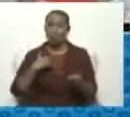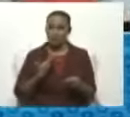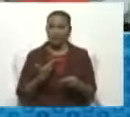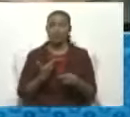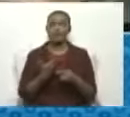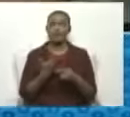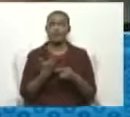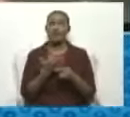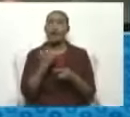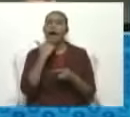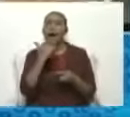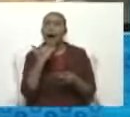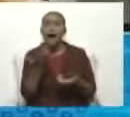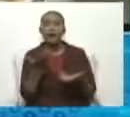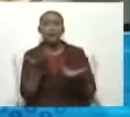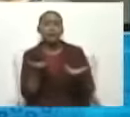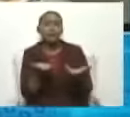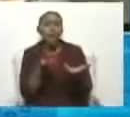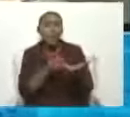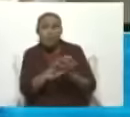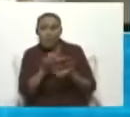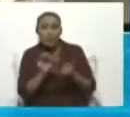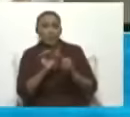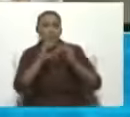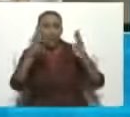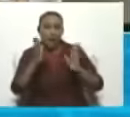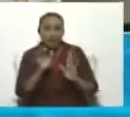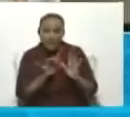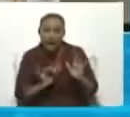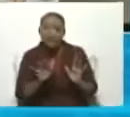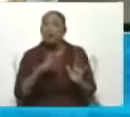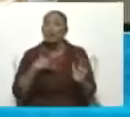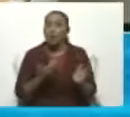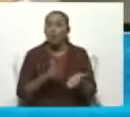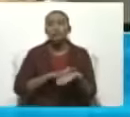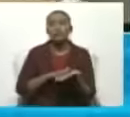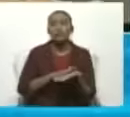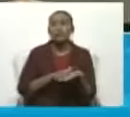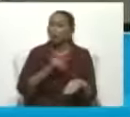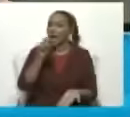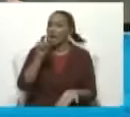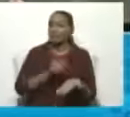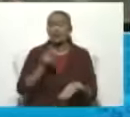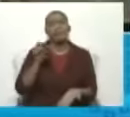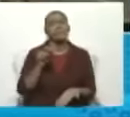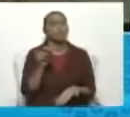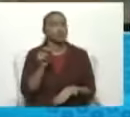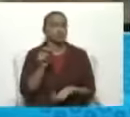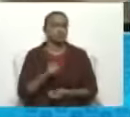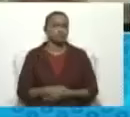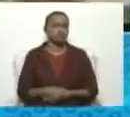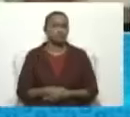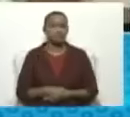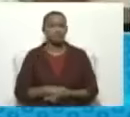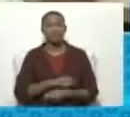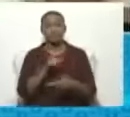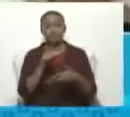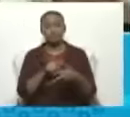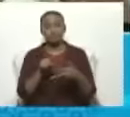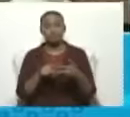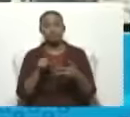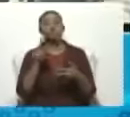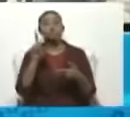para el evento electoral. Asimismo, se simularon los protocolos de